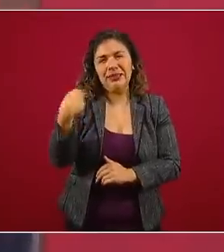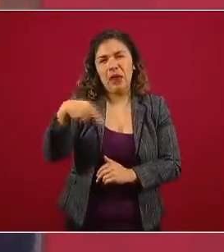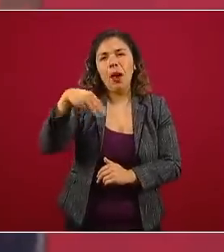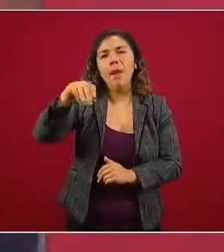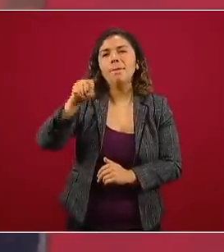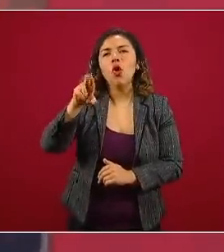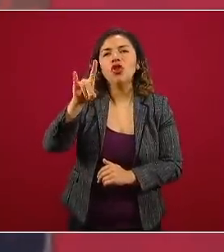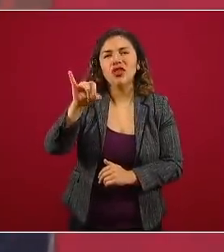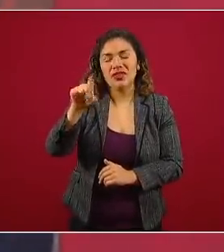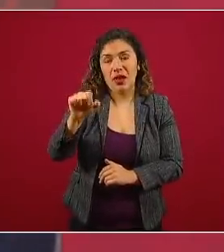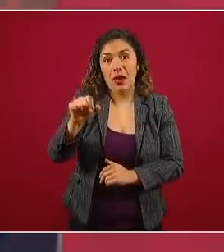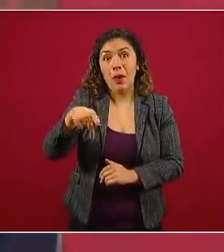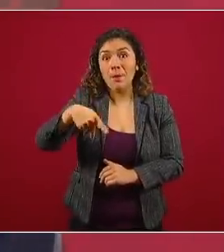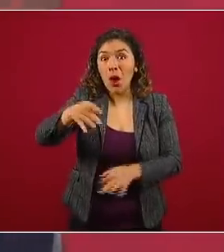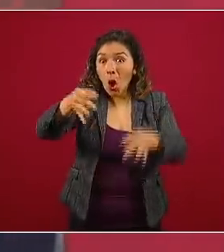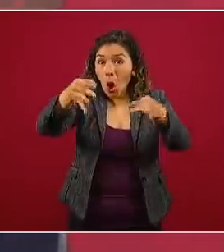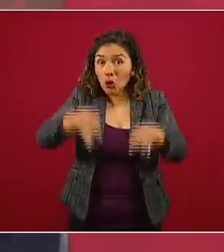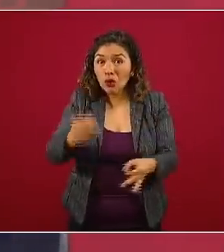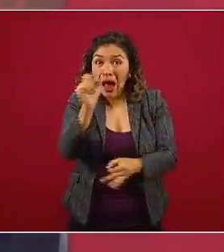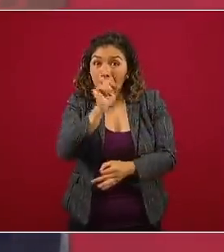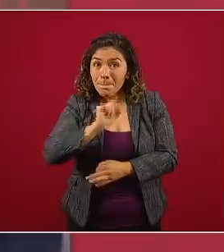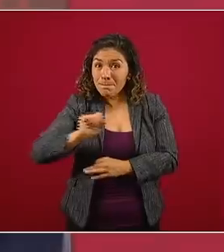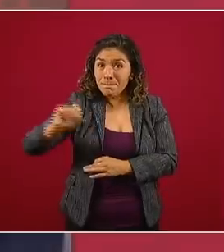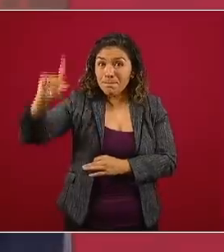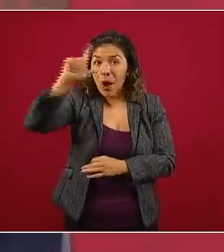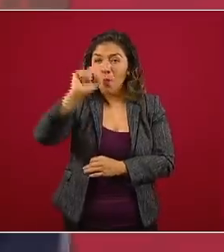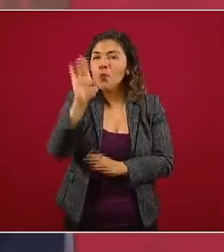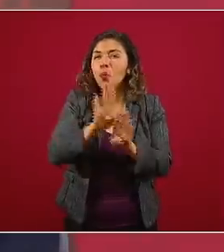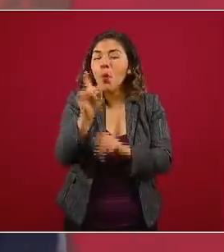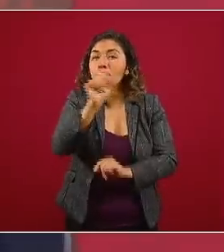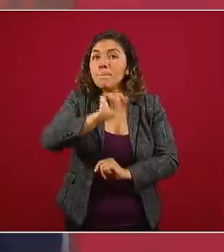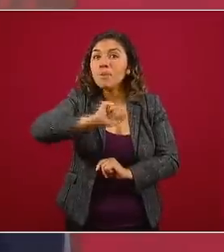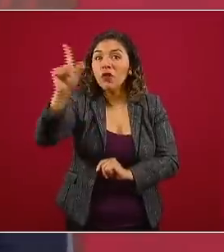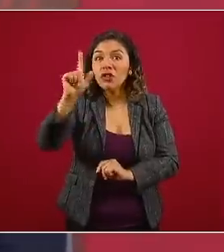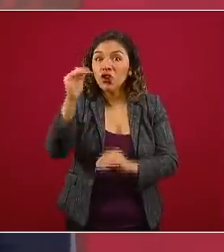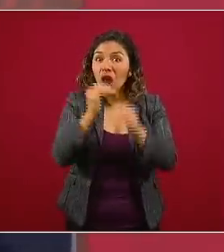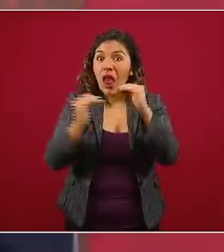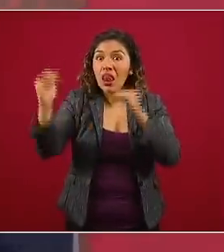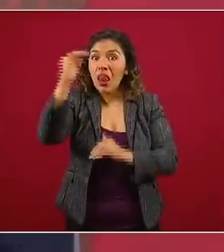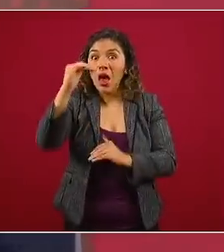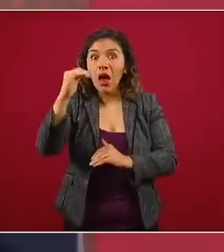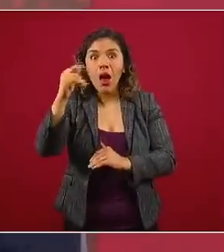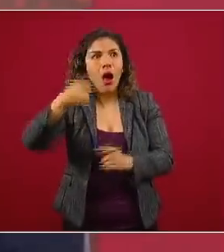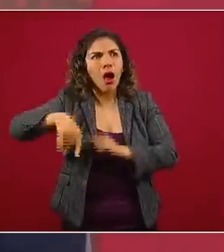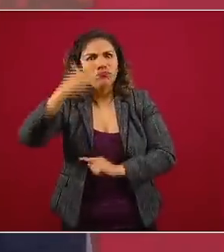los grandes atracos no se conocían